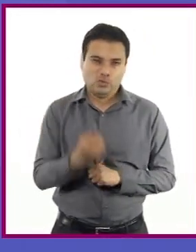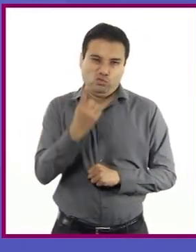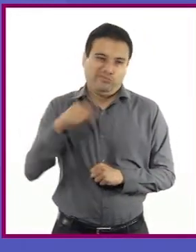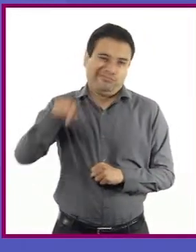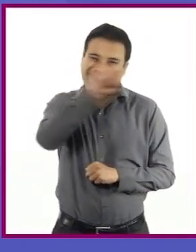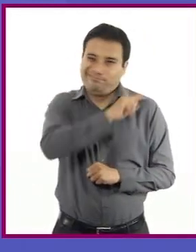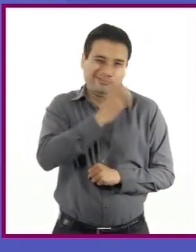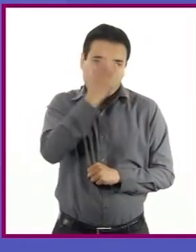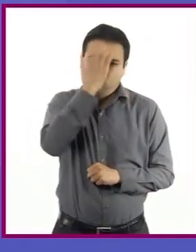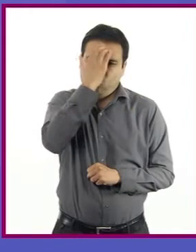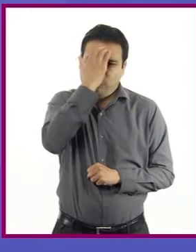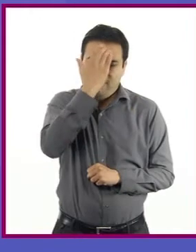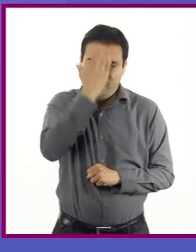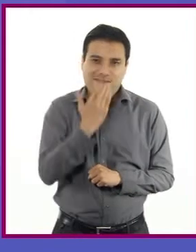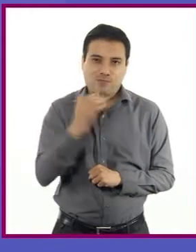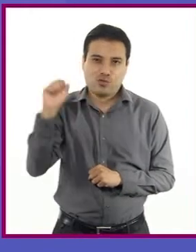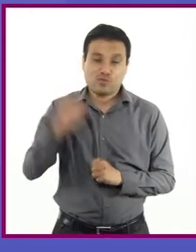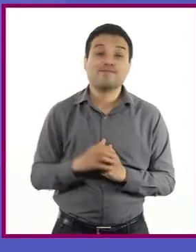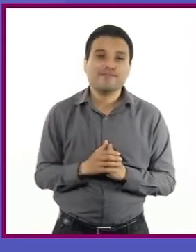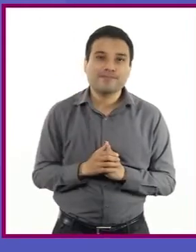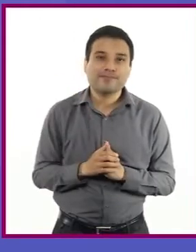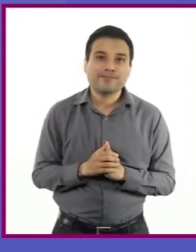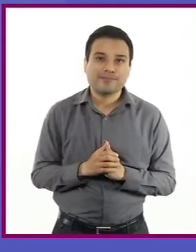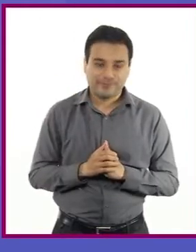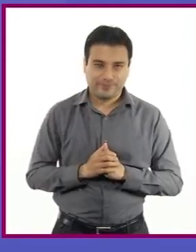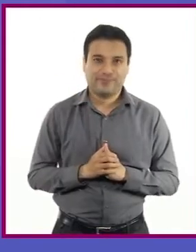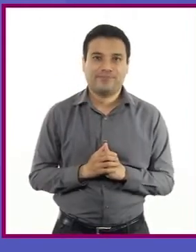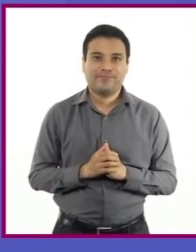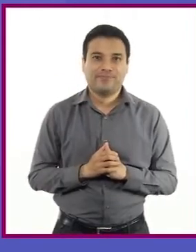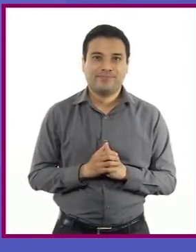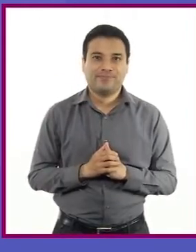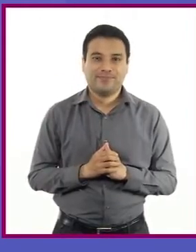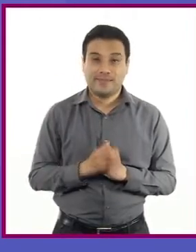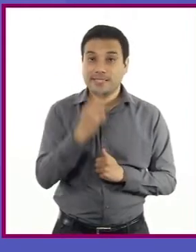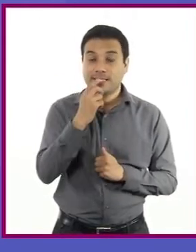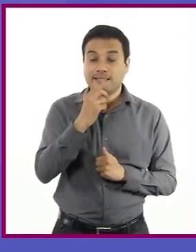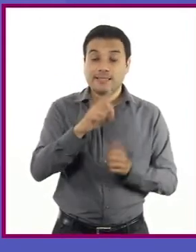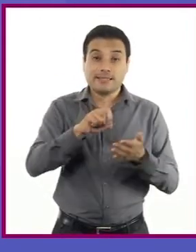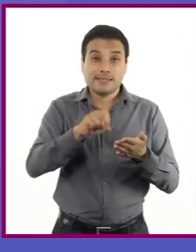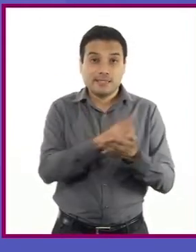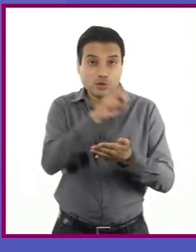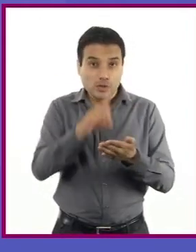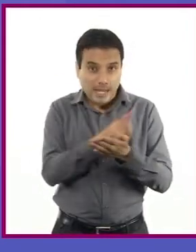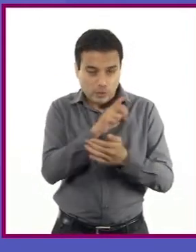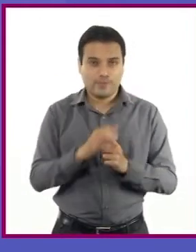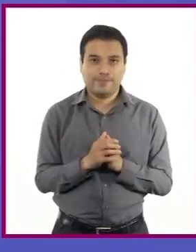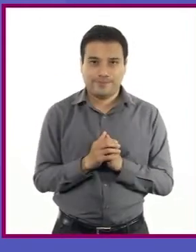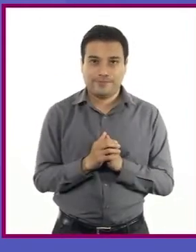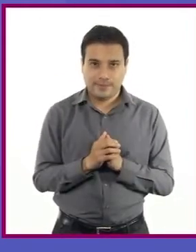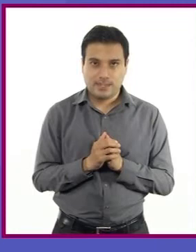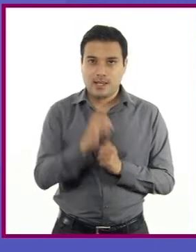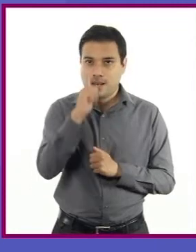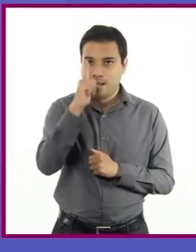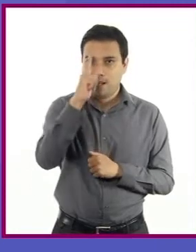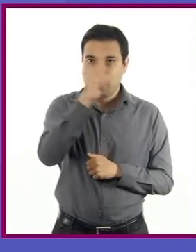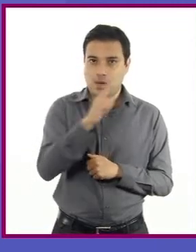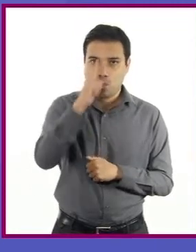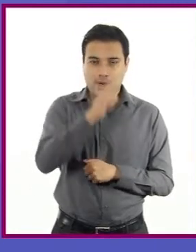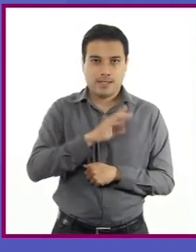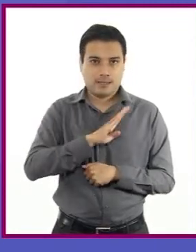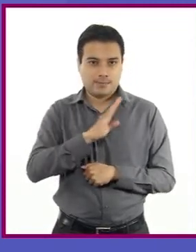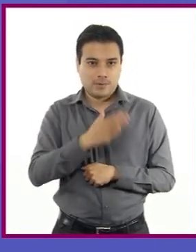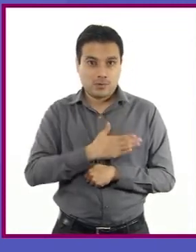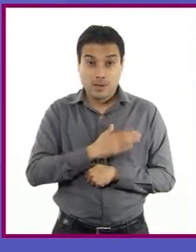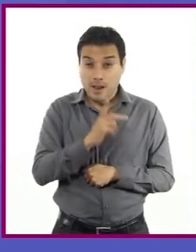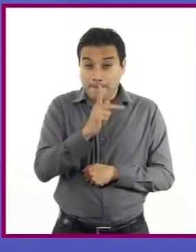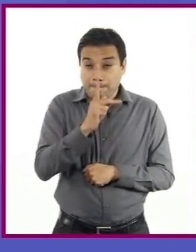conocidos es el diccionario de la lengua española. Aunque podríamos pensar que tiene todas las